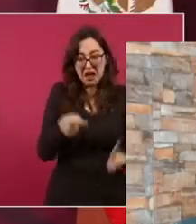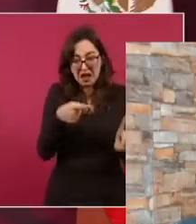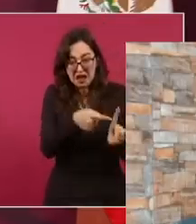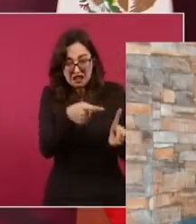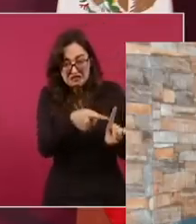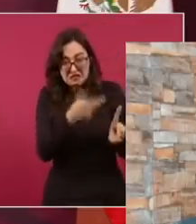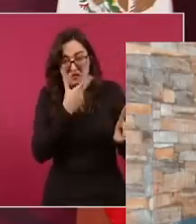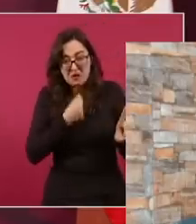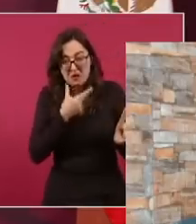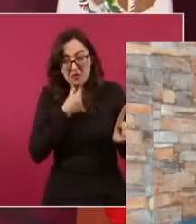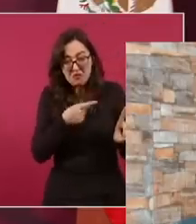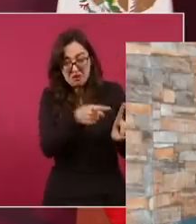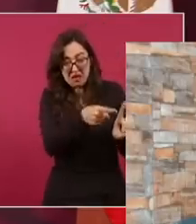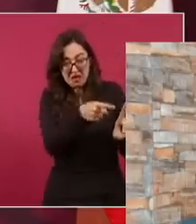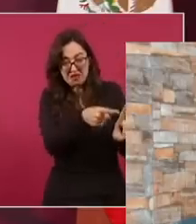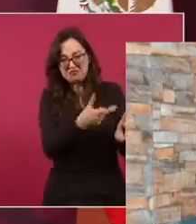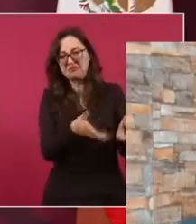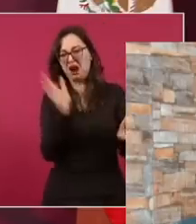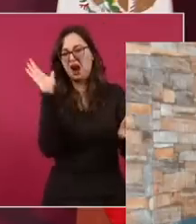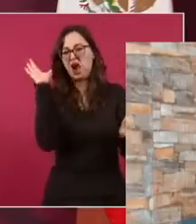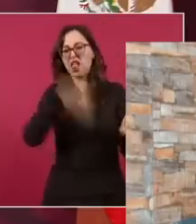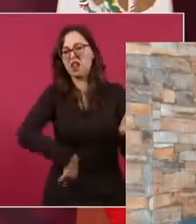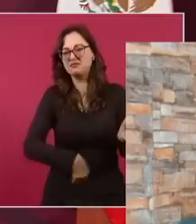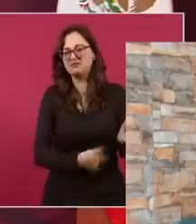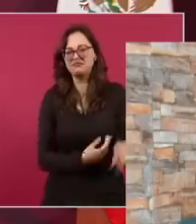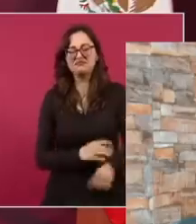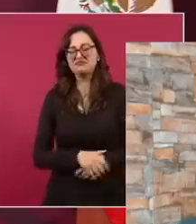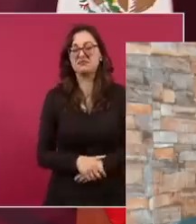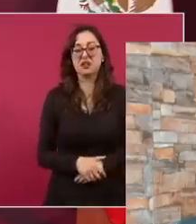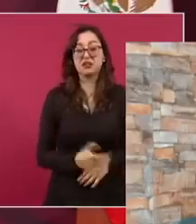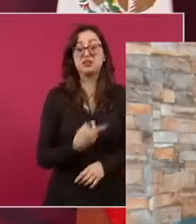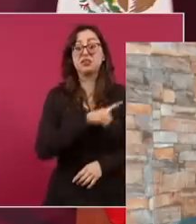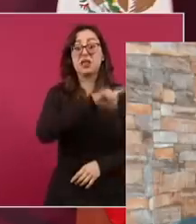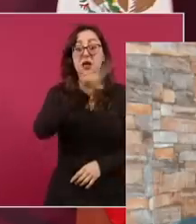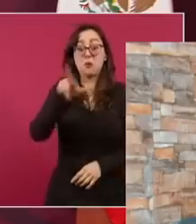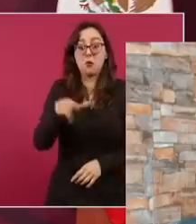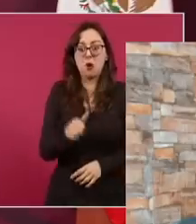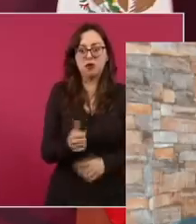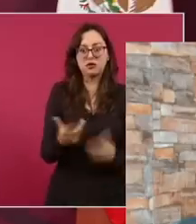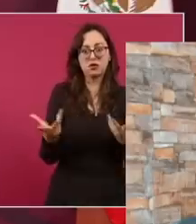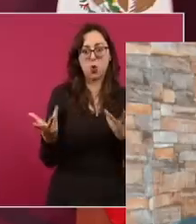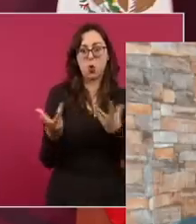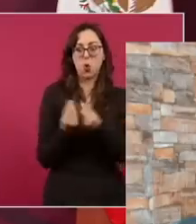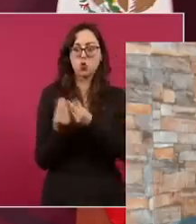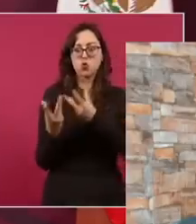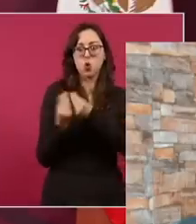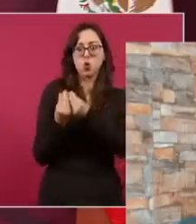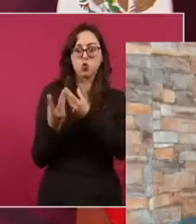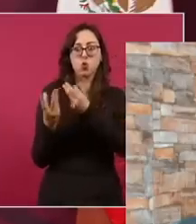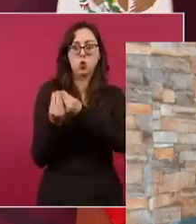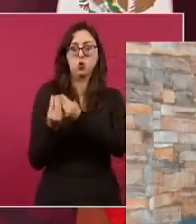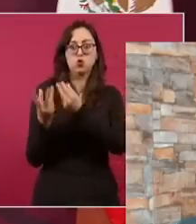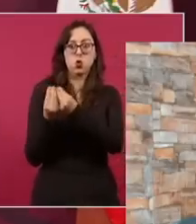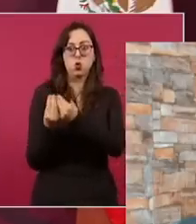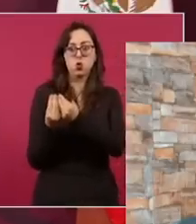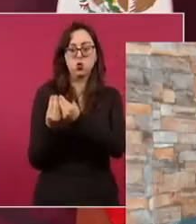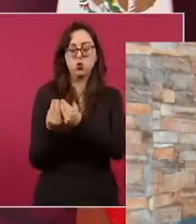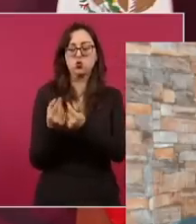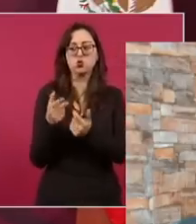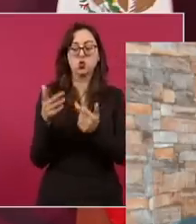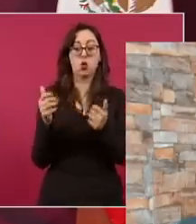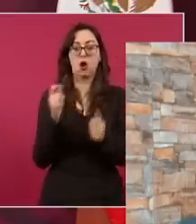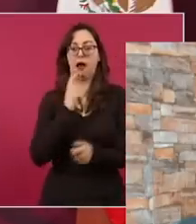Y después hizo carrera y se acomodó en el cuatroteísmo a partir de su vocación de